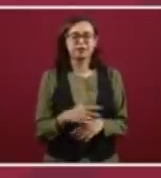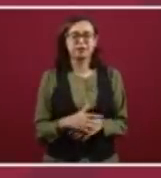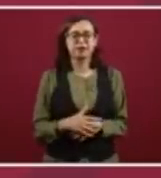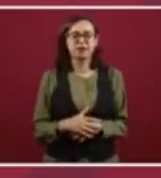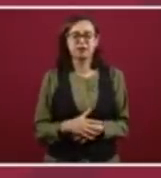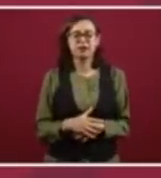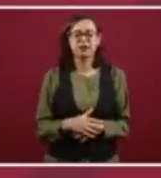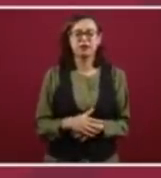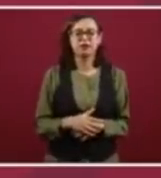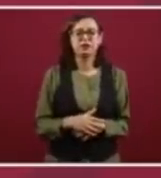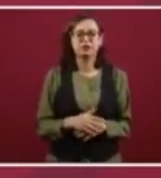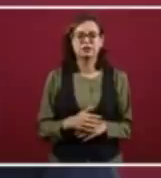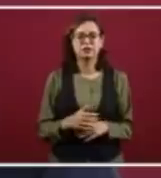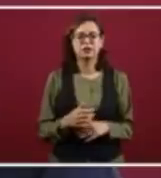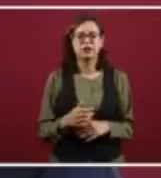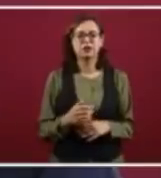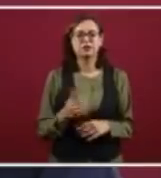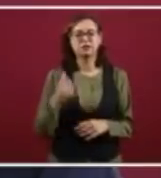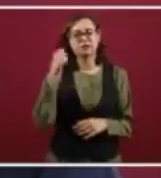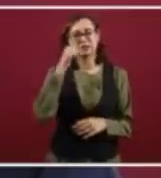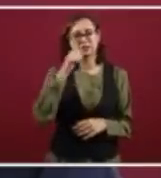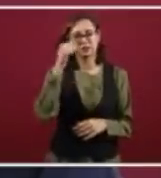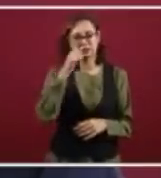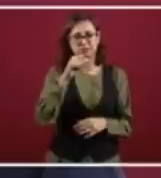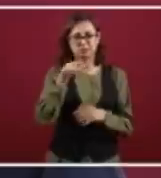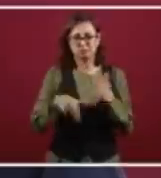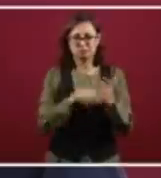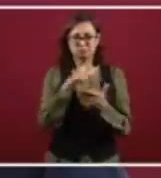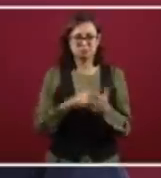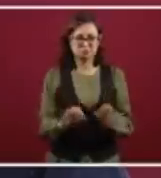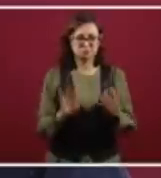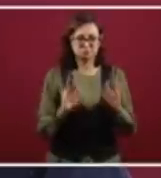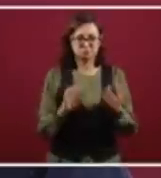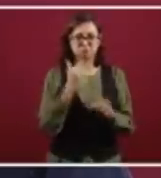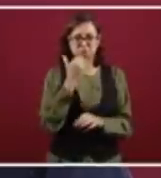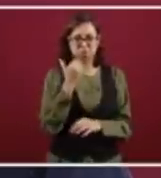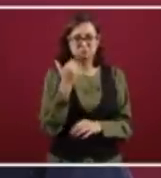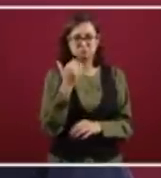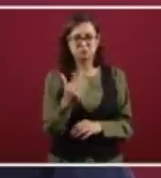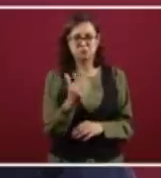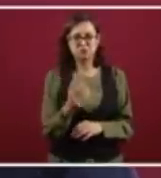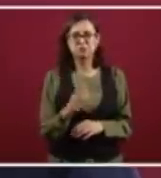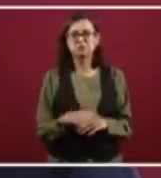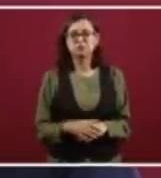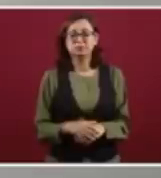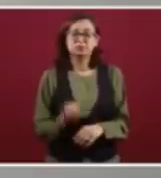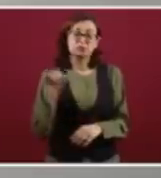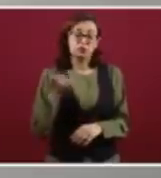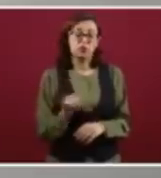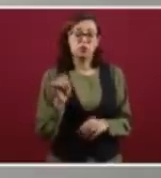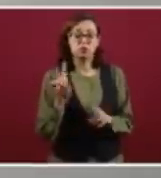tenerlo siempre en un buen sitio, en un buen lugar. Pero bueno, eso es lo de hoy,